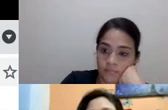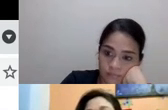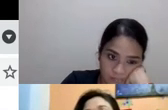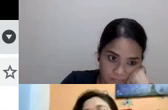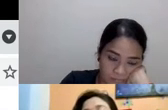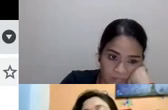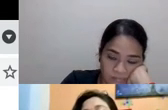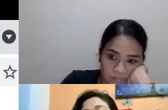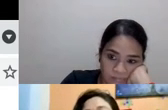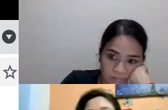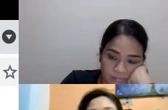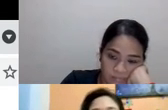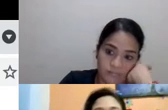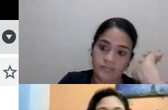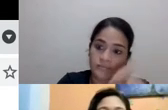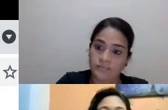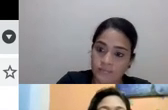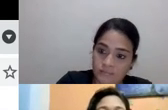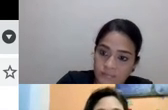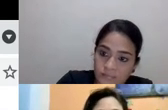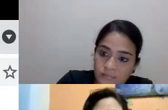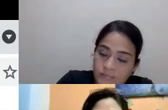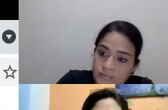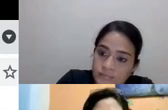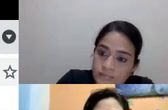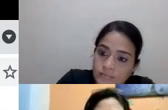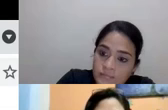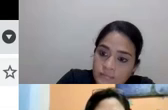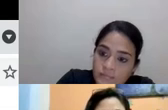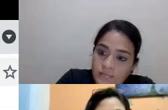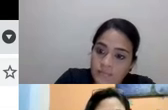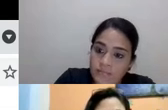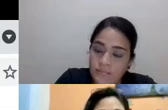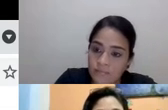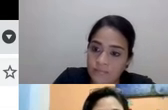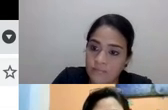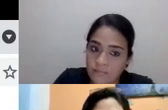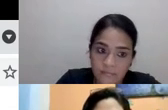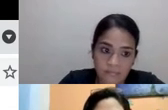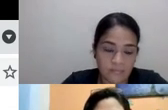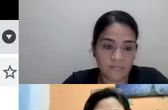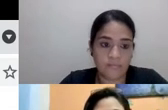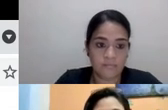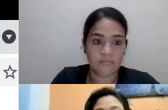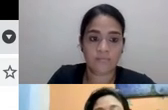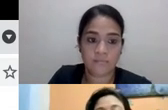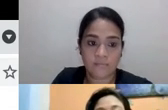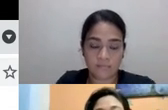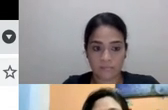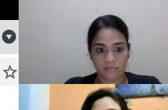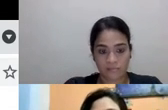Por ejemplo, si trabajamos por unidades, le puedo poner, por ejemplo, la unidad 1, pregunta